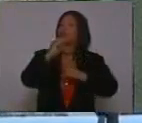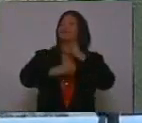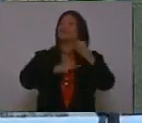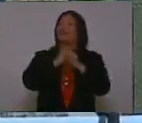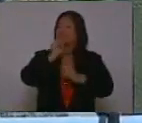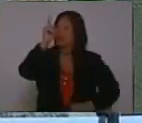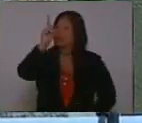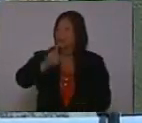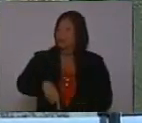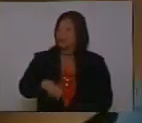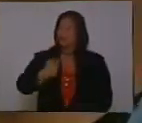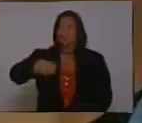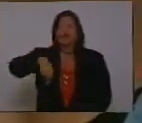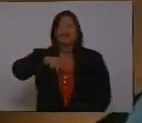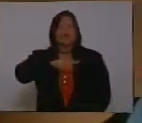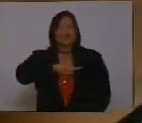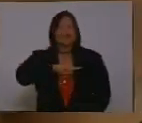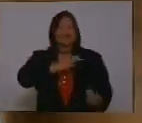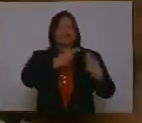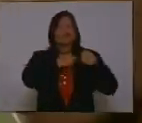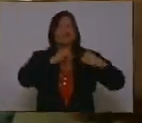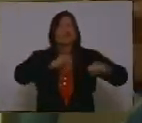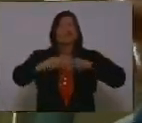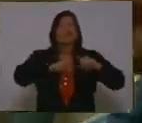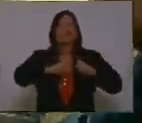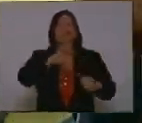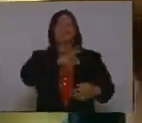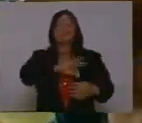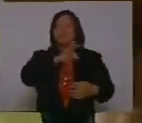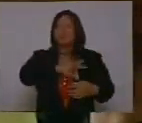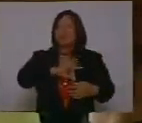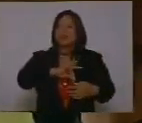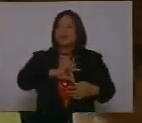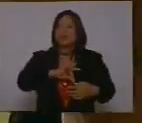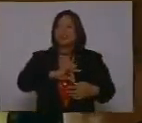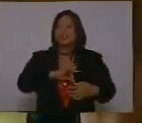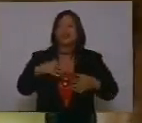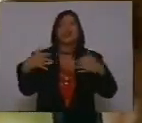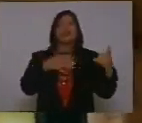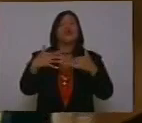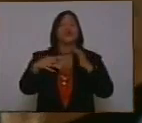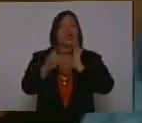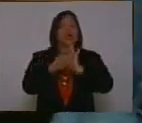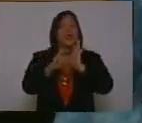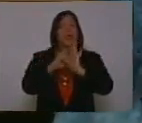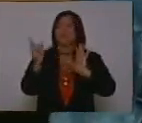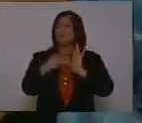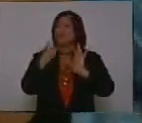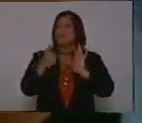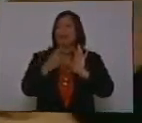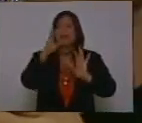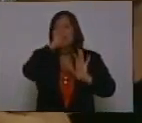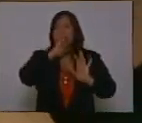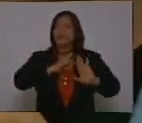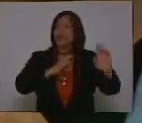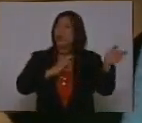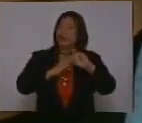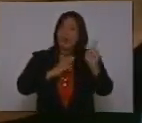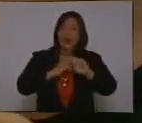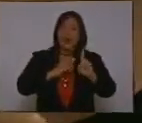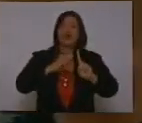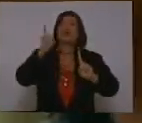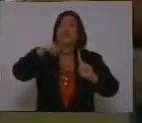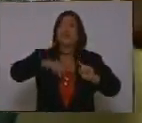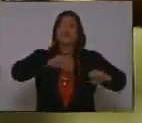internacionais. E nós outros representamos um movimento social onde luta pelos direitos não solamente dos brasileiros.